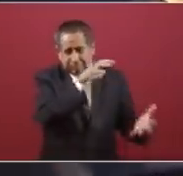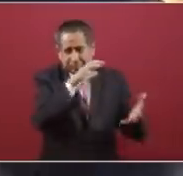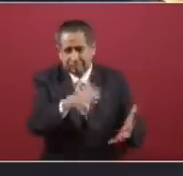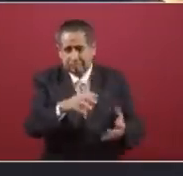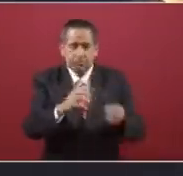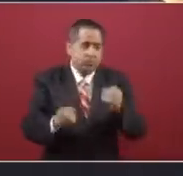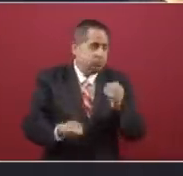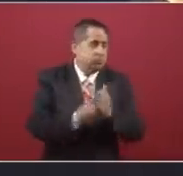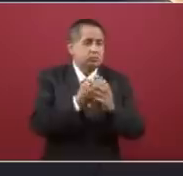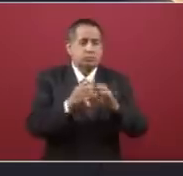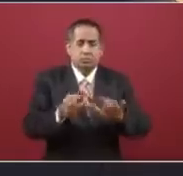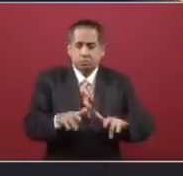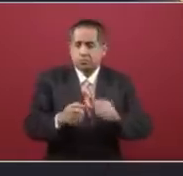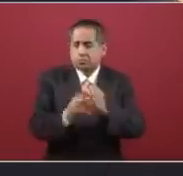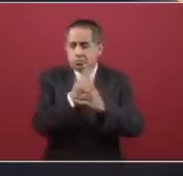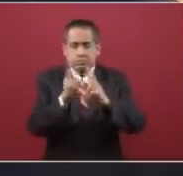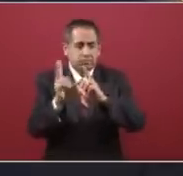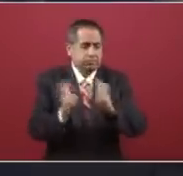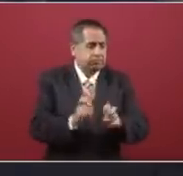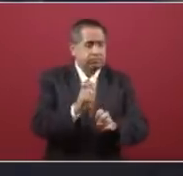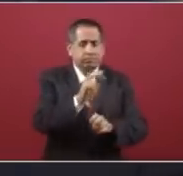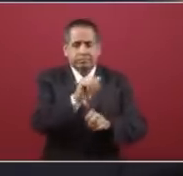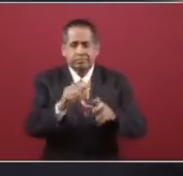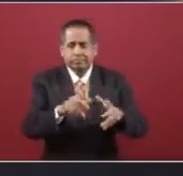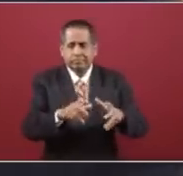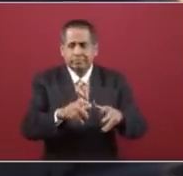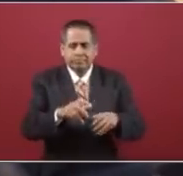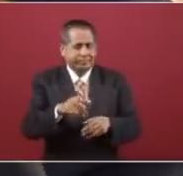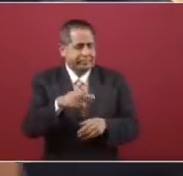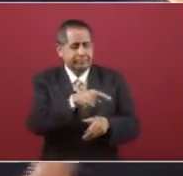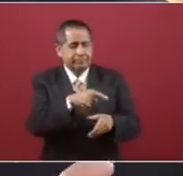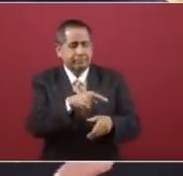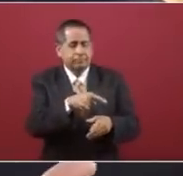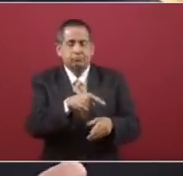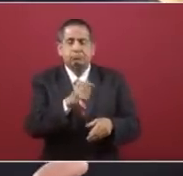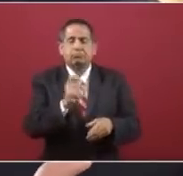nuevas plataformas, su cementerio